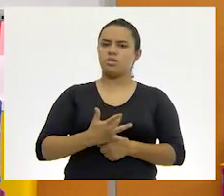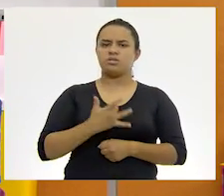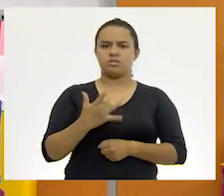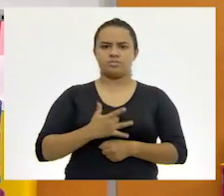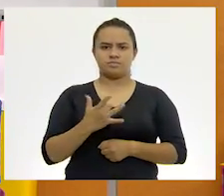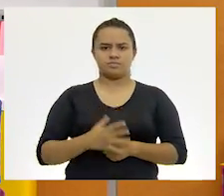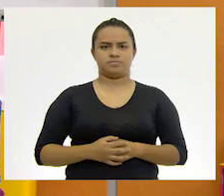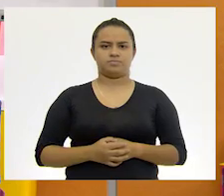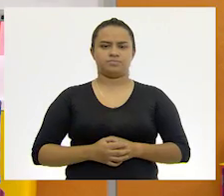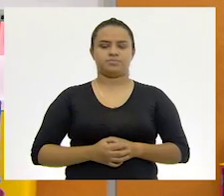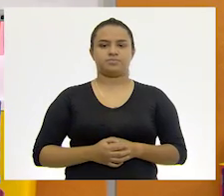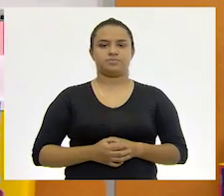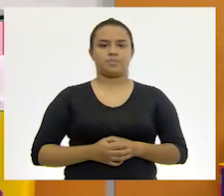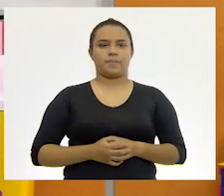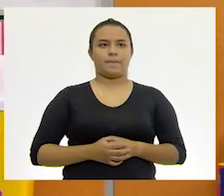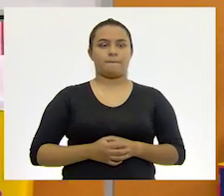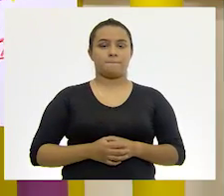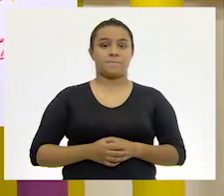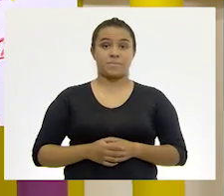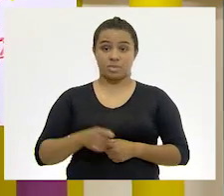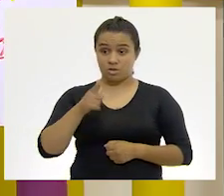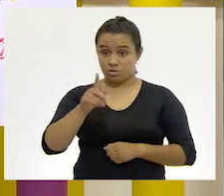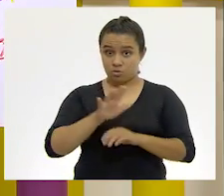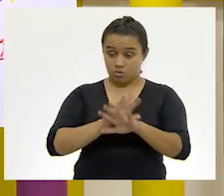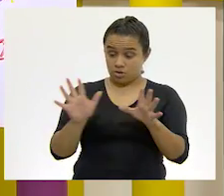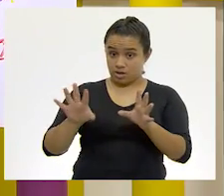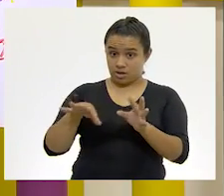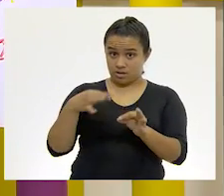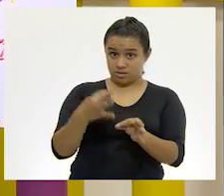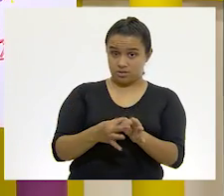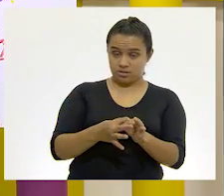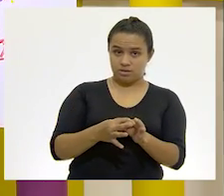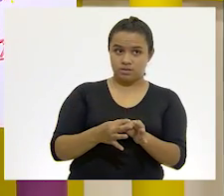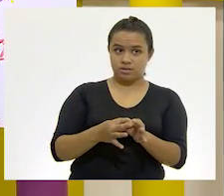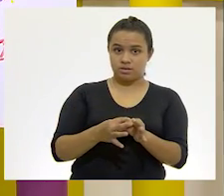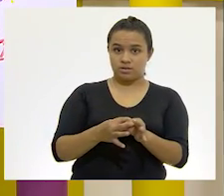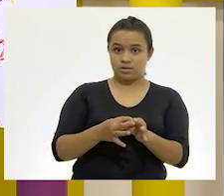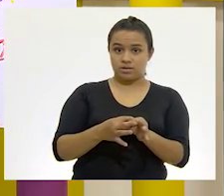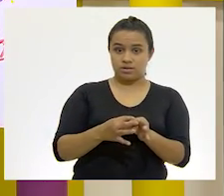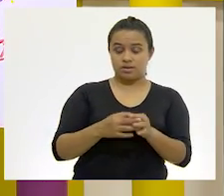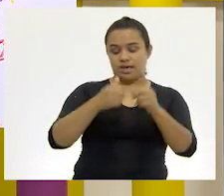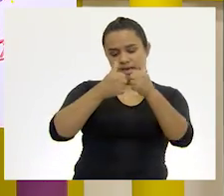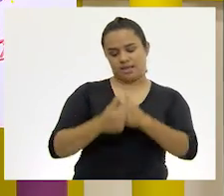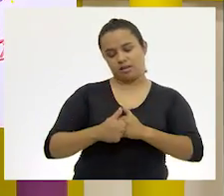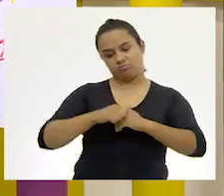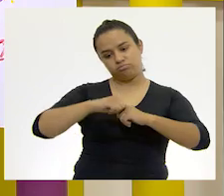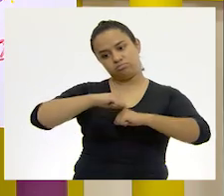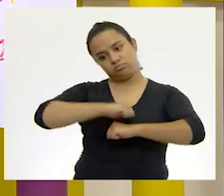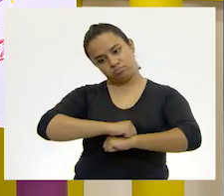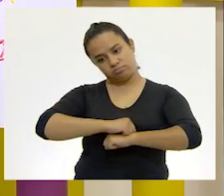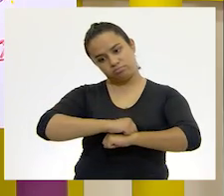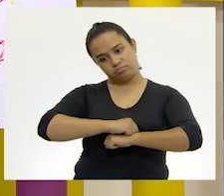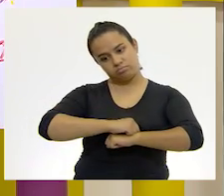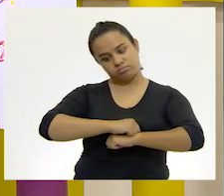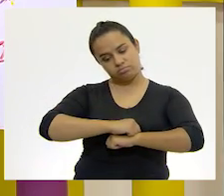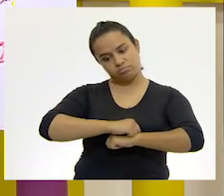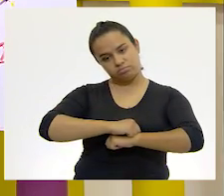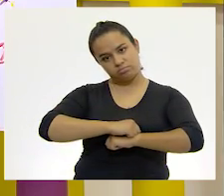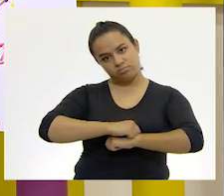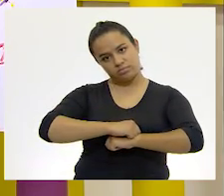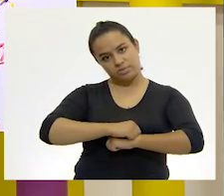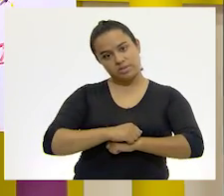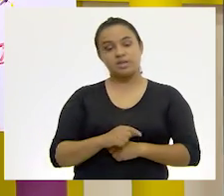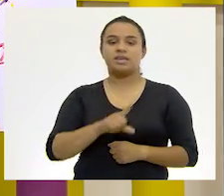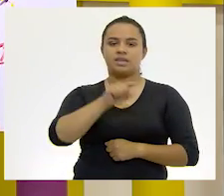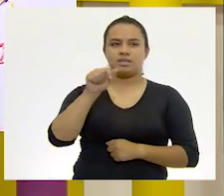momento. Cuando la tengas, vas a congelar. Te vas a detener. Ya. Y la